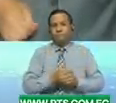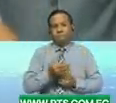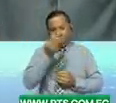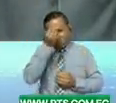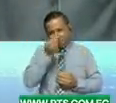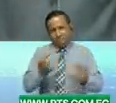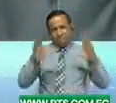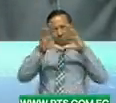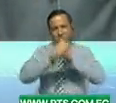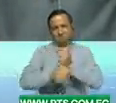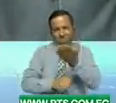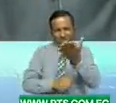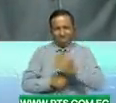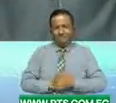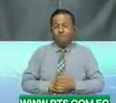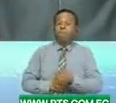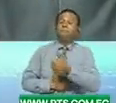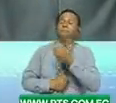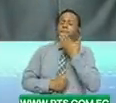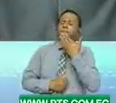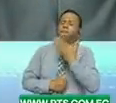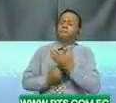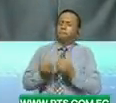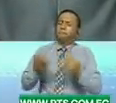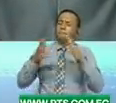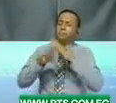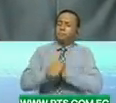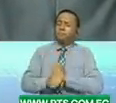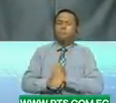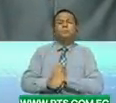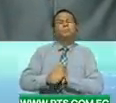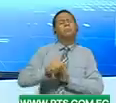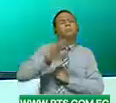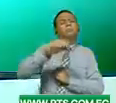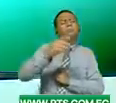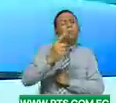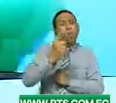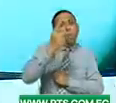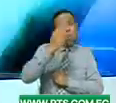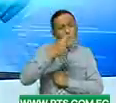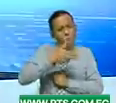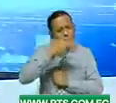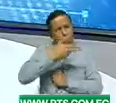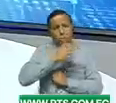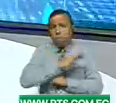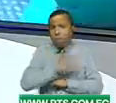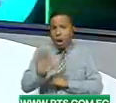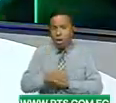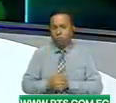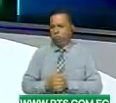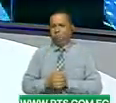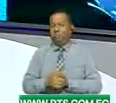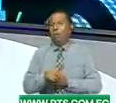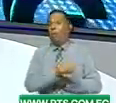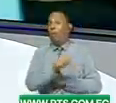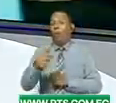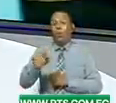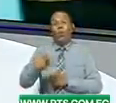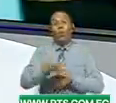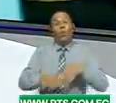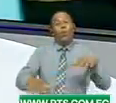noches. Buenas noches, Charlie, pero este no es el único hecho violento, pues en Milagro asesinaron